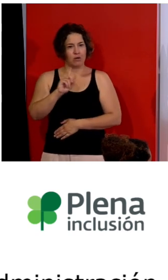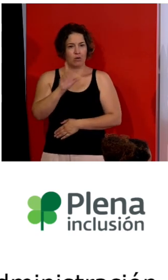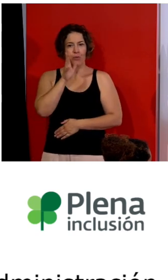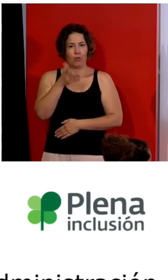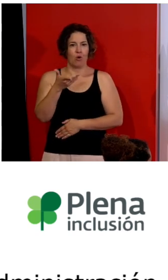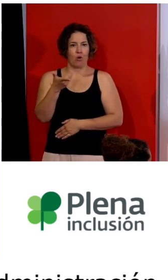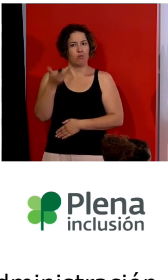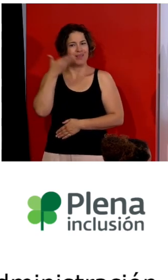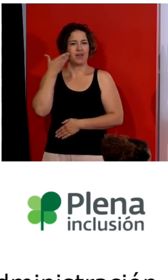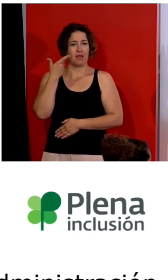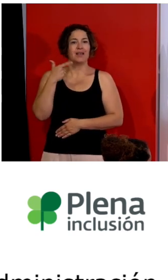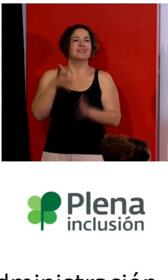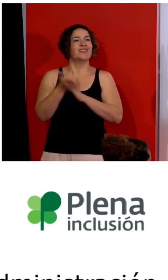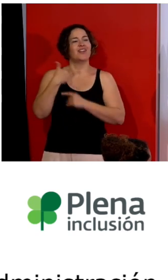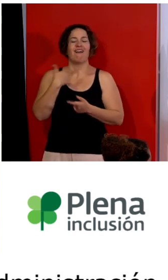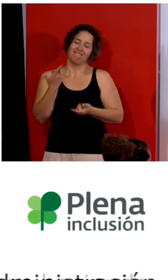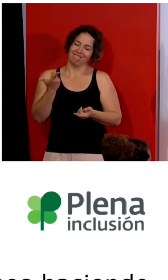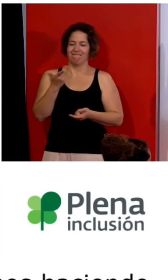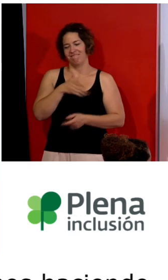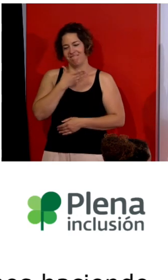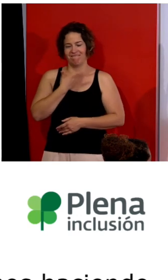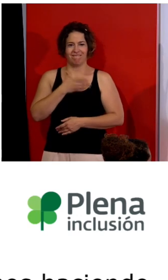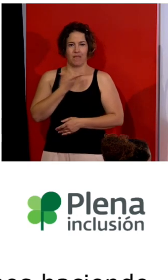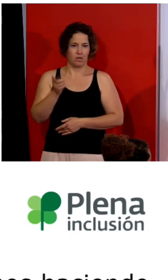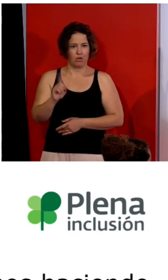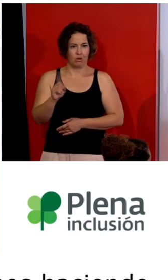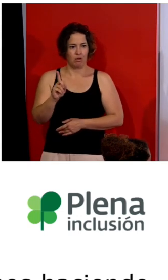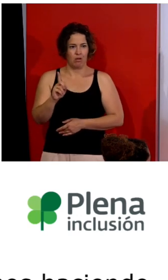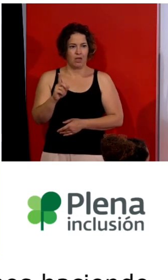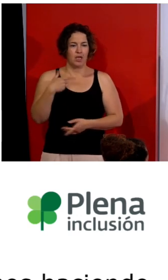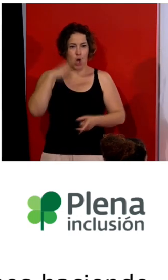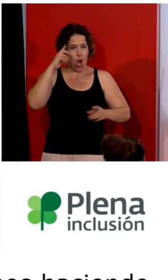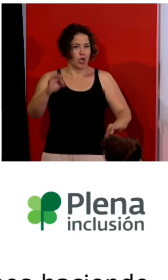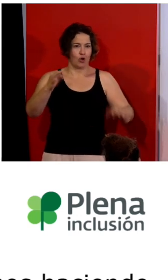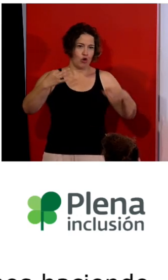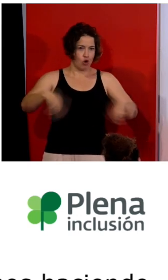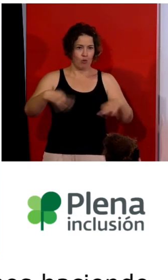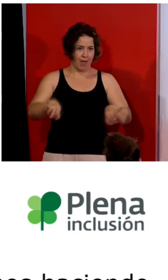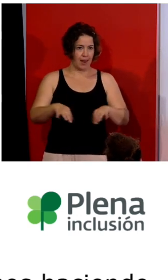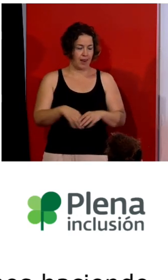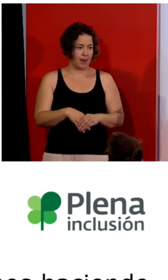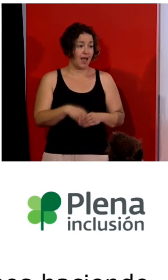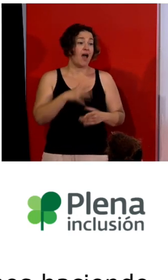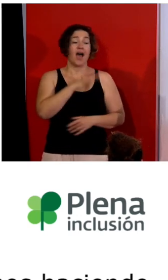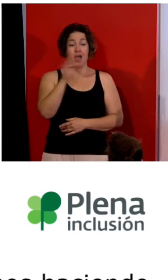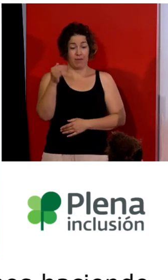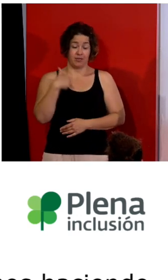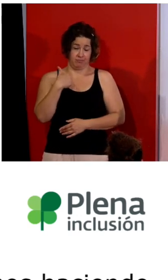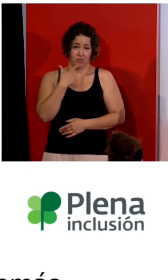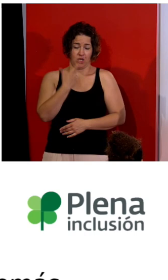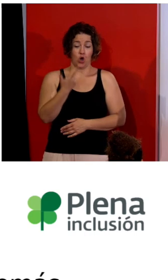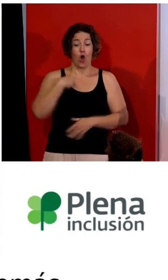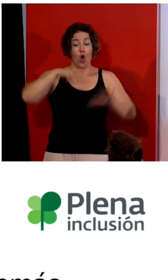ningún favor. Es lógico, normal, y además, dejarme que os diga que